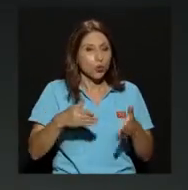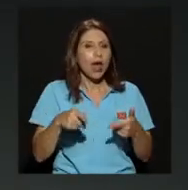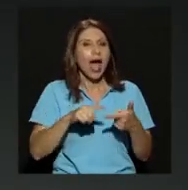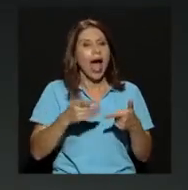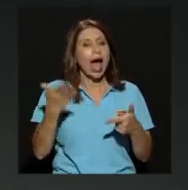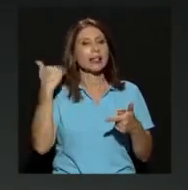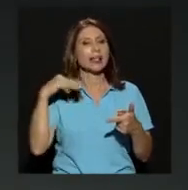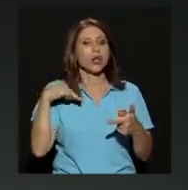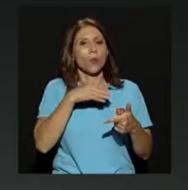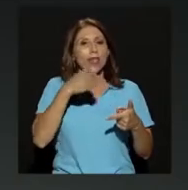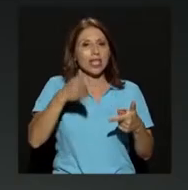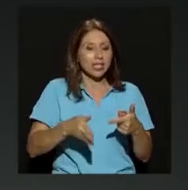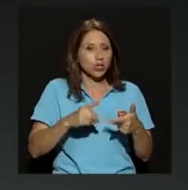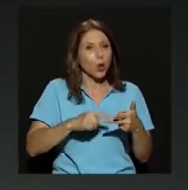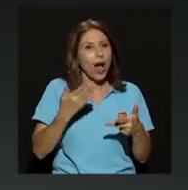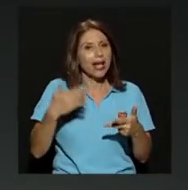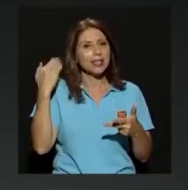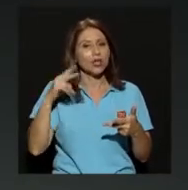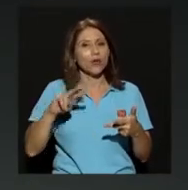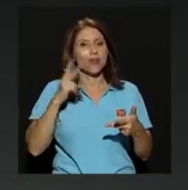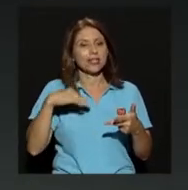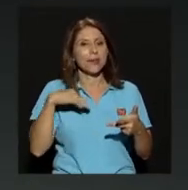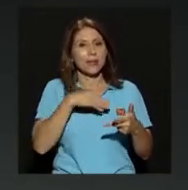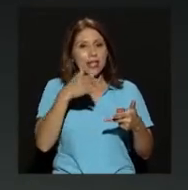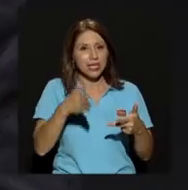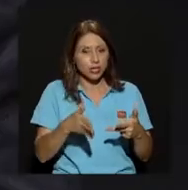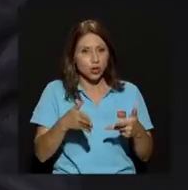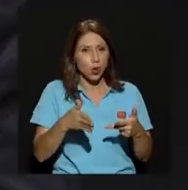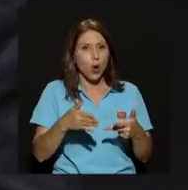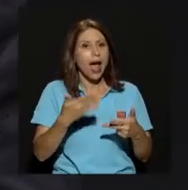viceministro y había trabajado en